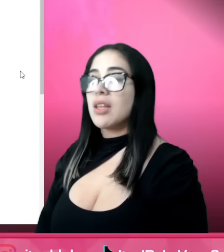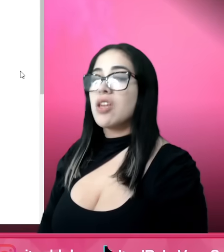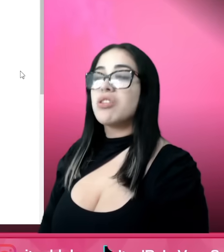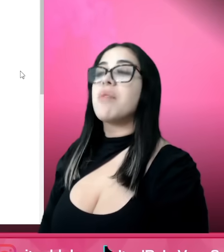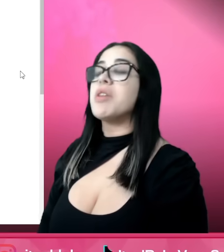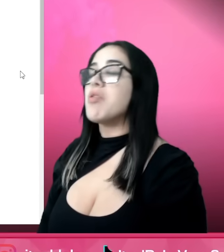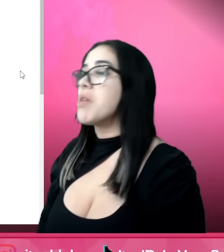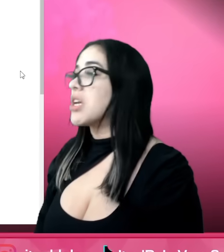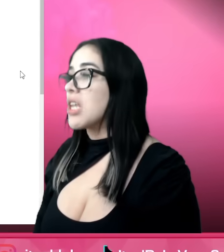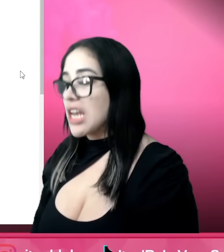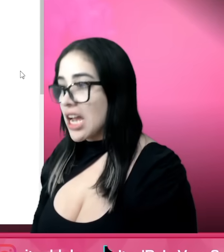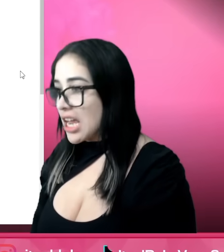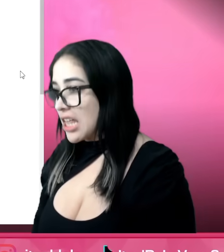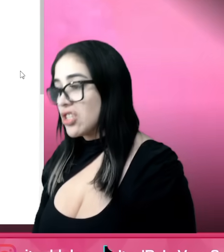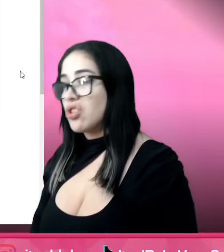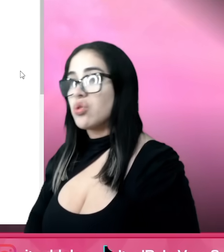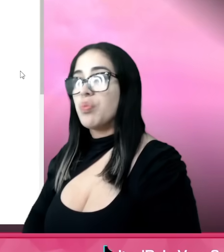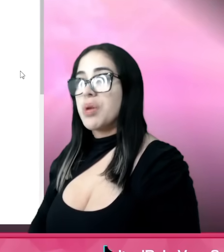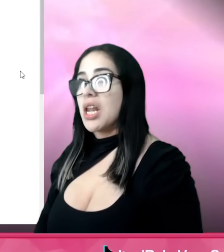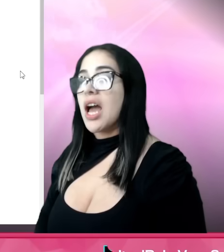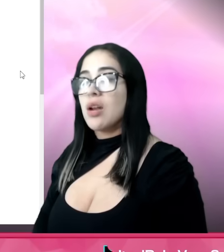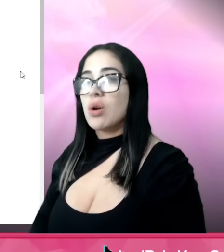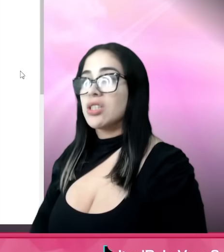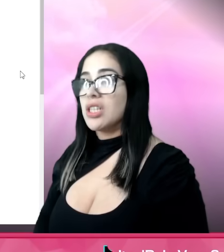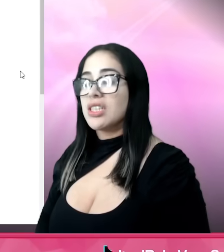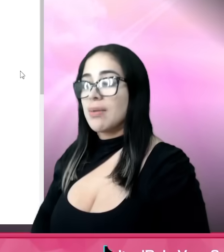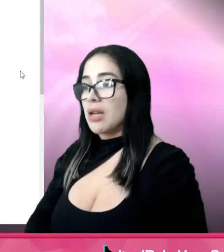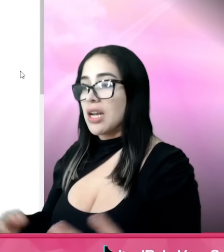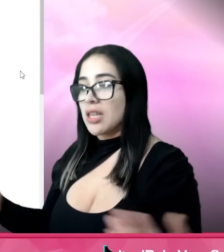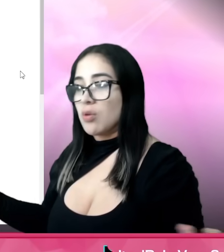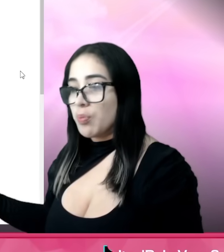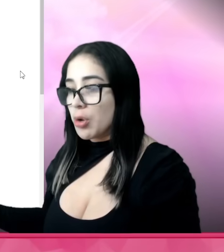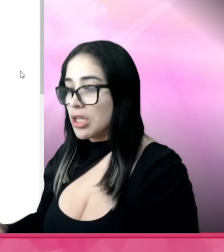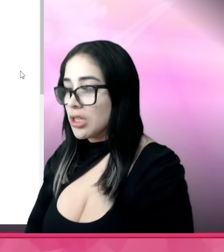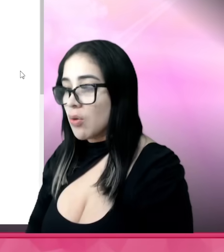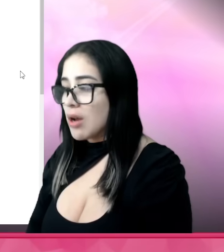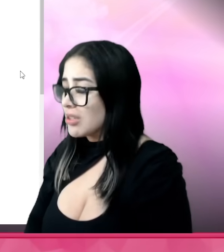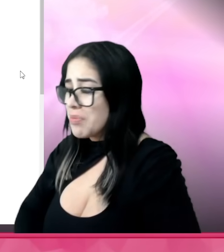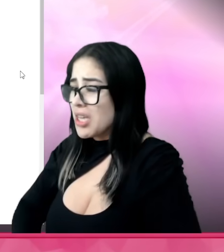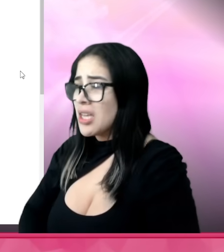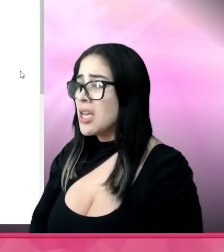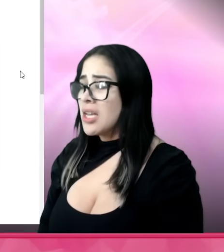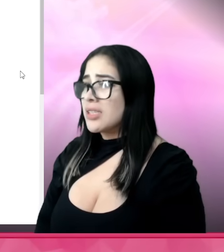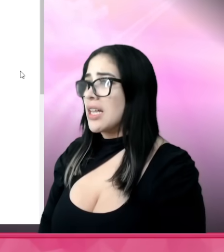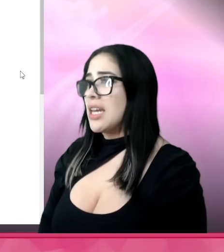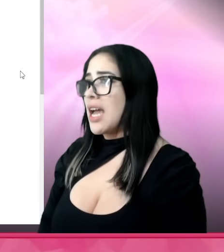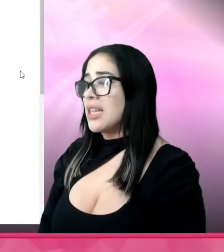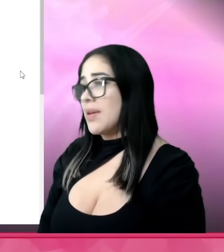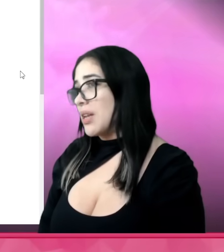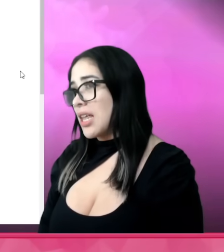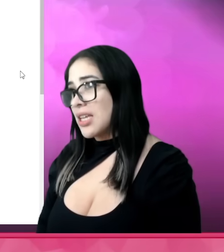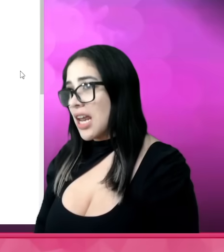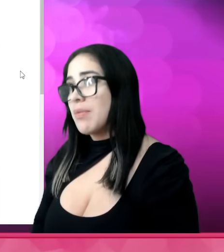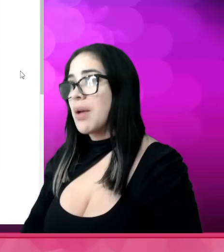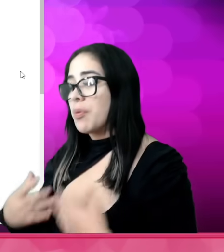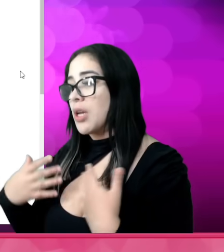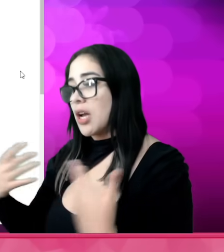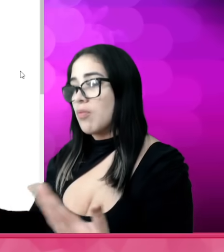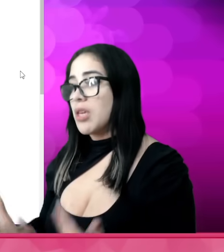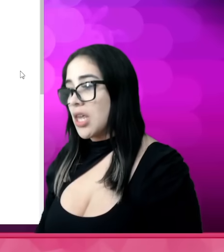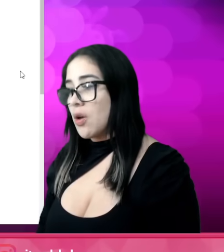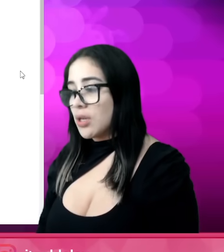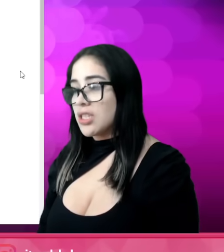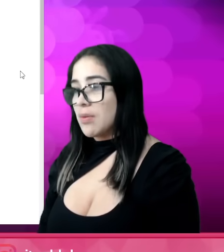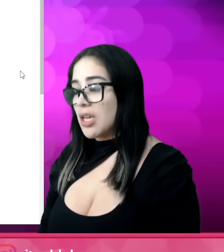chingonada la verdad yo también no me quedaría callada si yo supiera algo así de esta manera de un político algo también saldría de verdad créanme